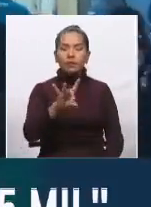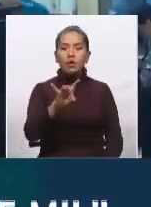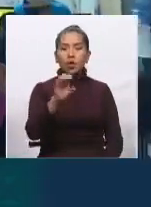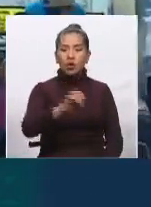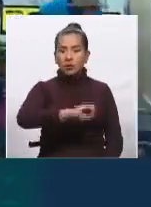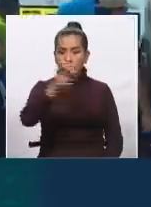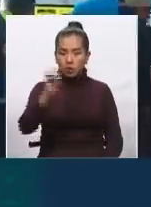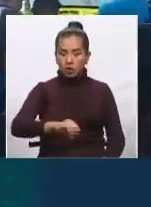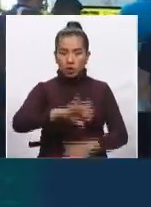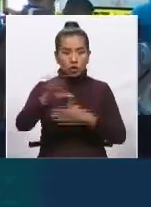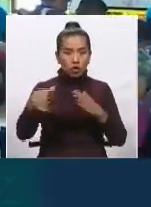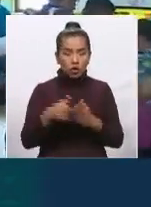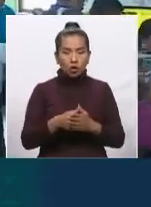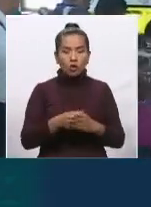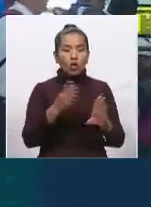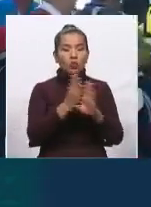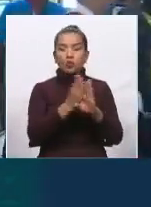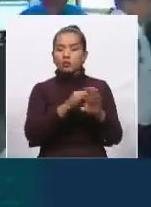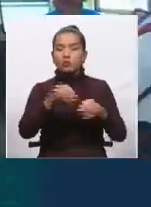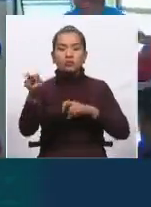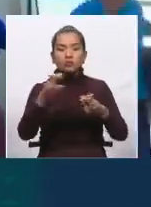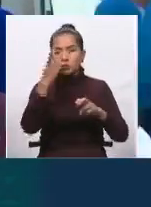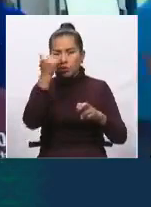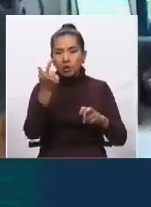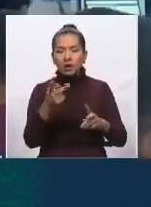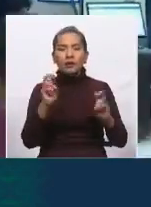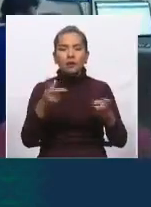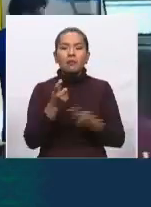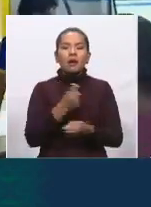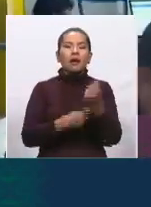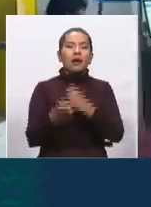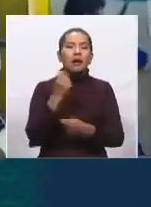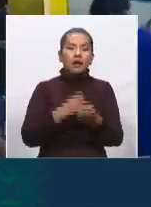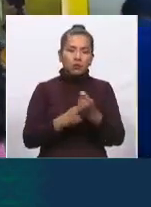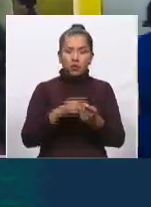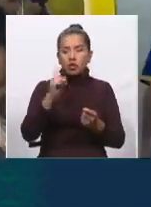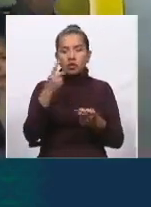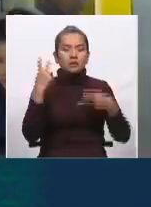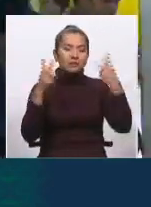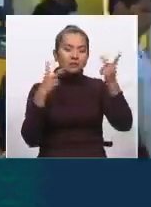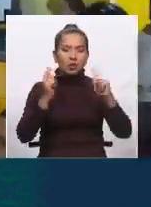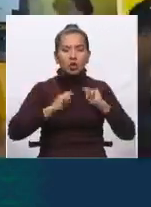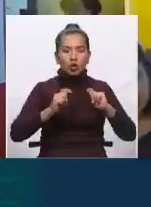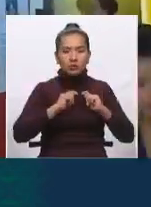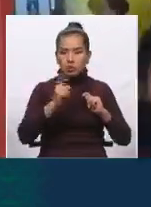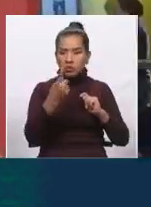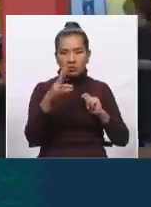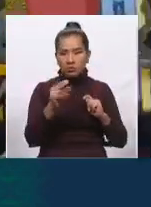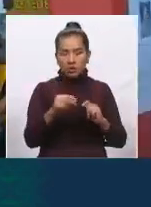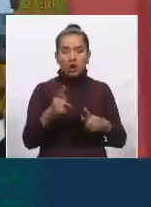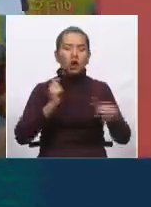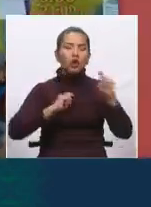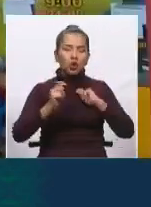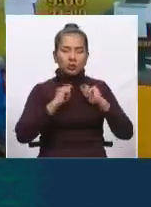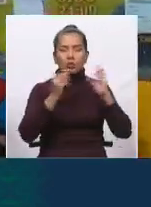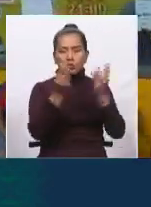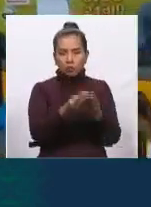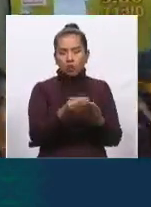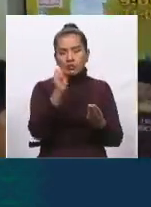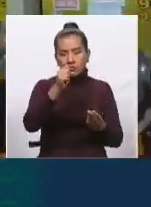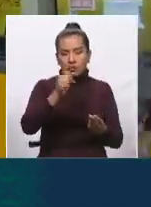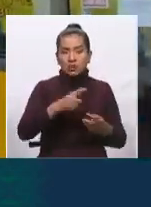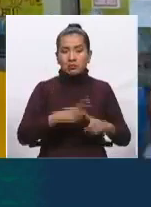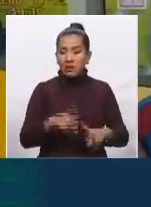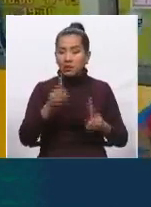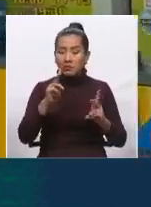80% lo hace por comercio. O sea, no solamente turismo, y también algo de turismo, o sea, no es por gusto y ganas de fregar, nomás que se van